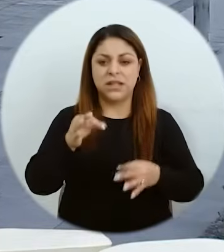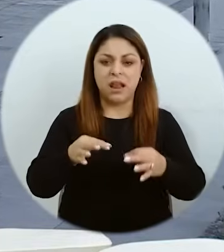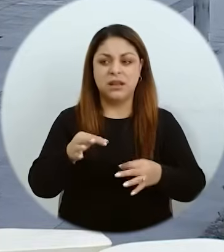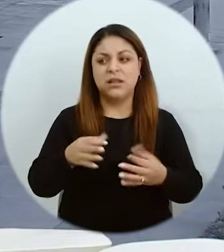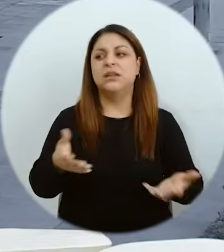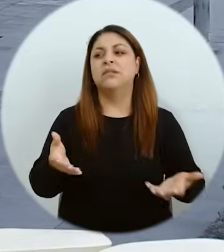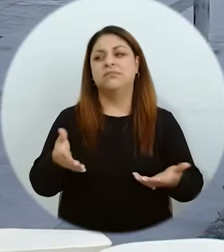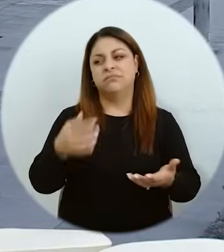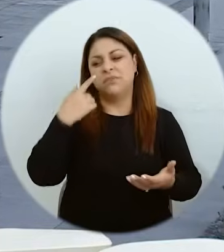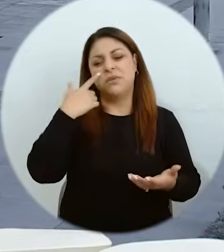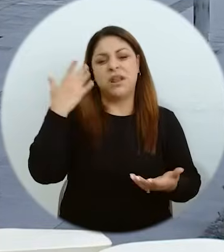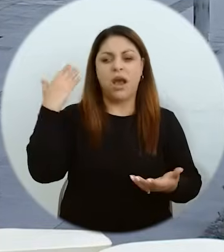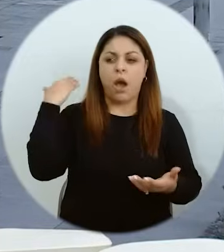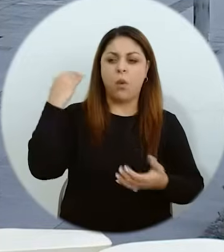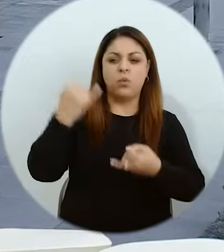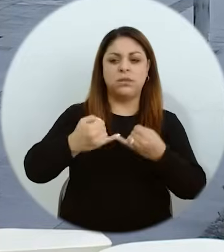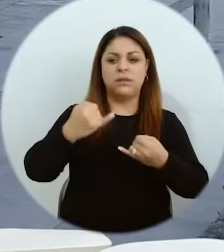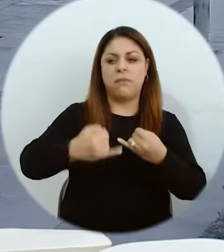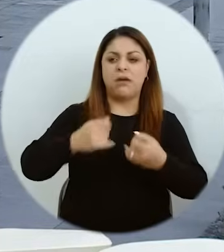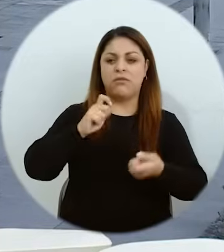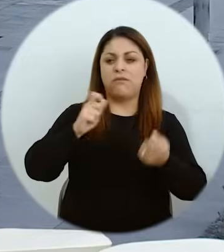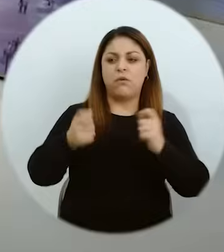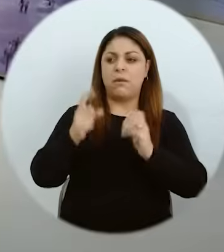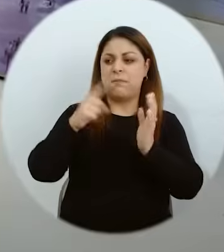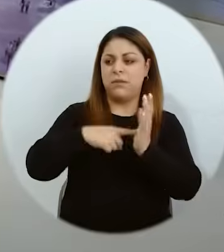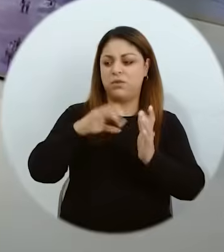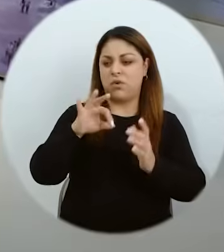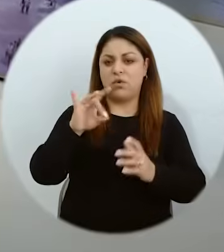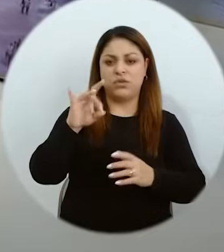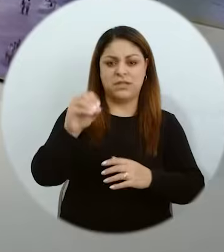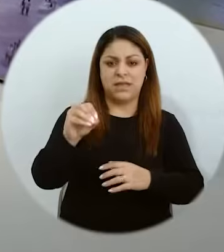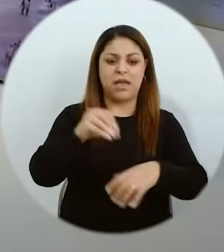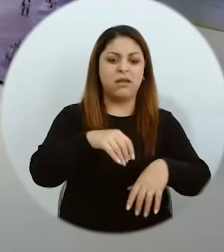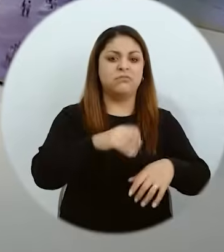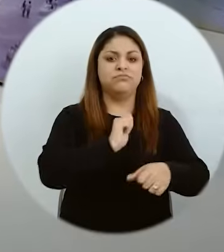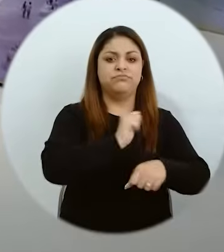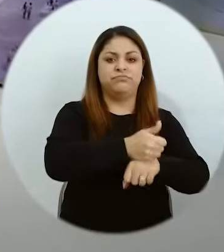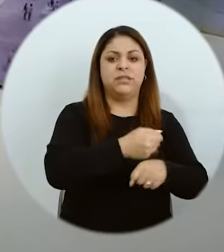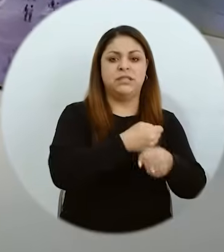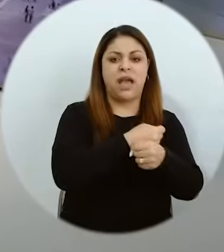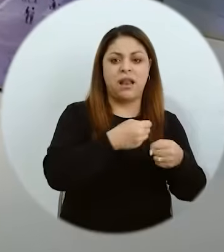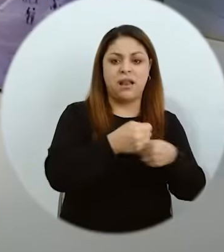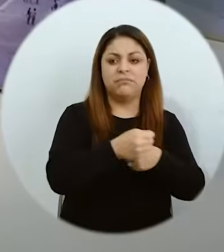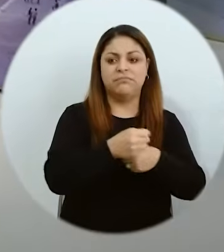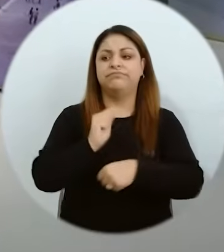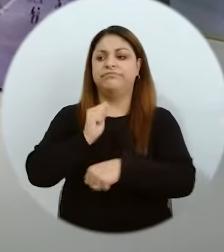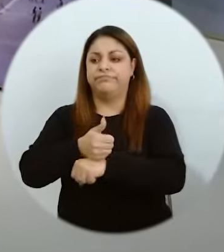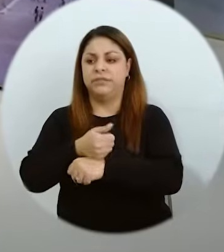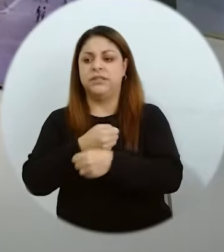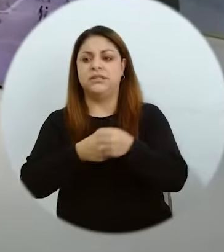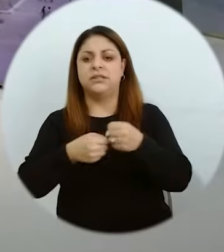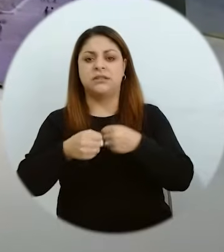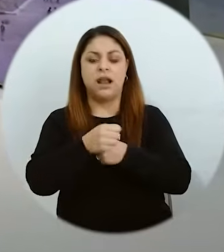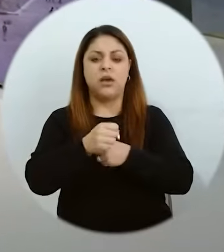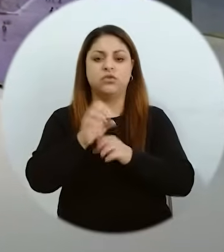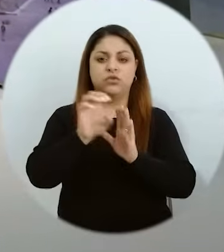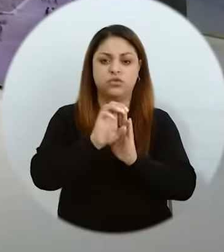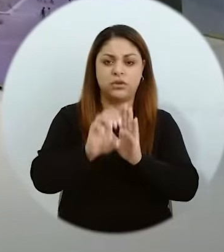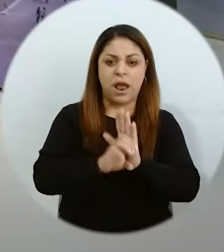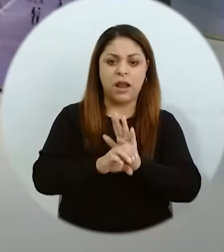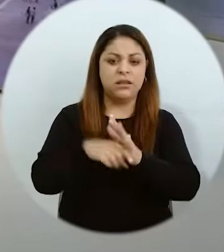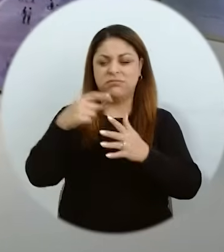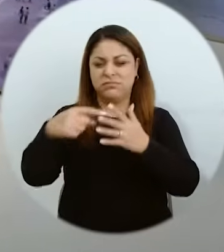Es que la cúpula judicial, la última gran reforma es la de 1980, que crea las salas, más la sala constitucional que se forma